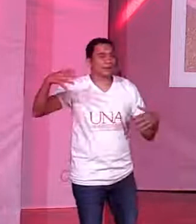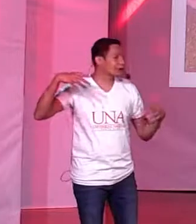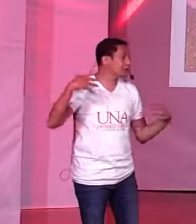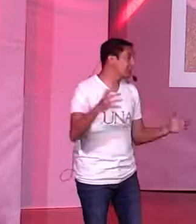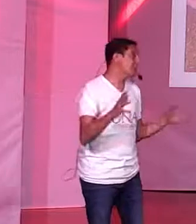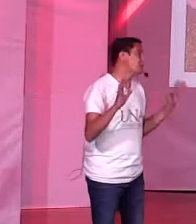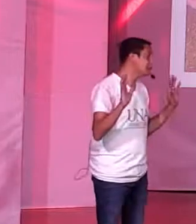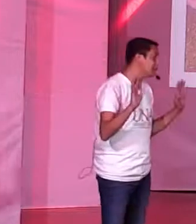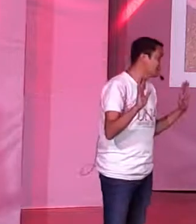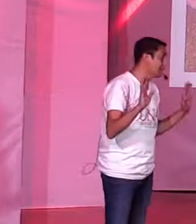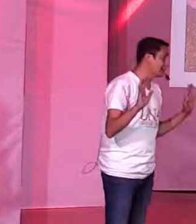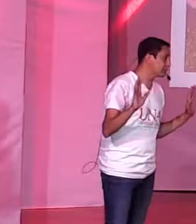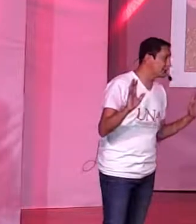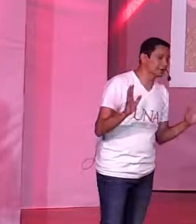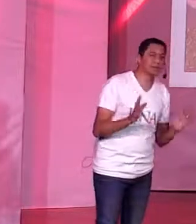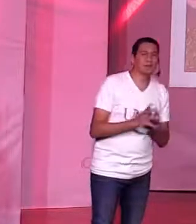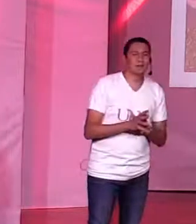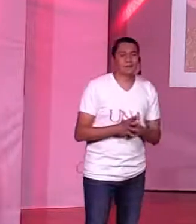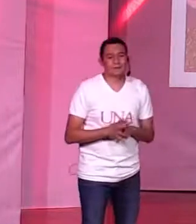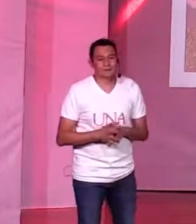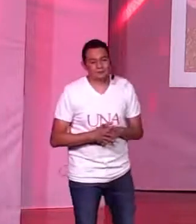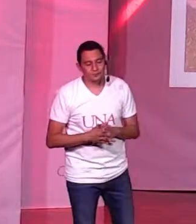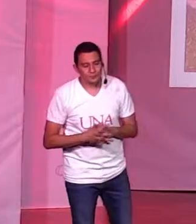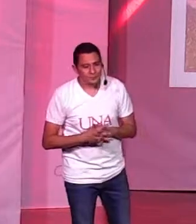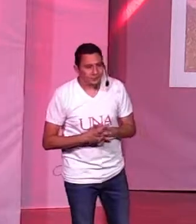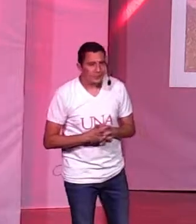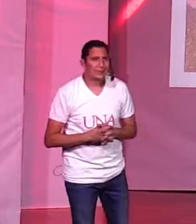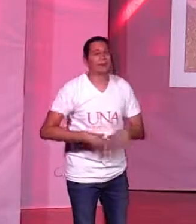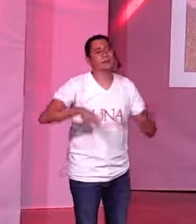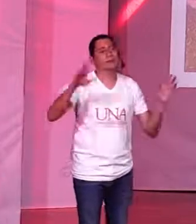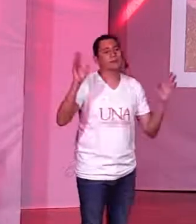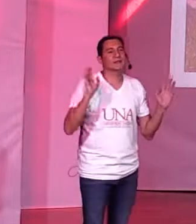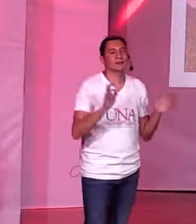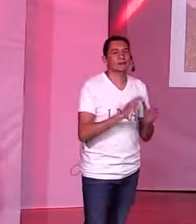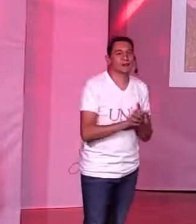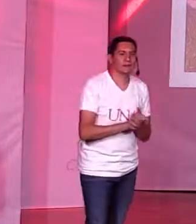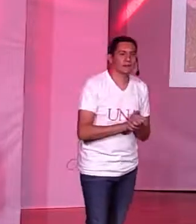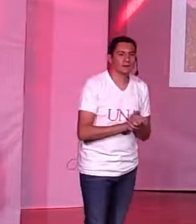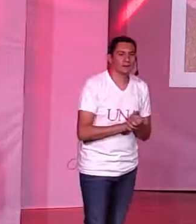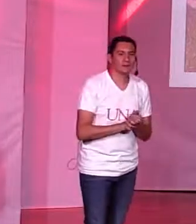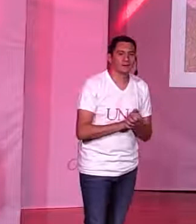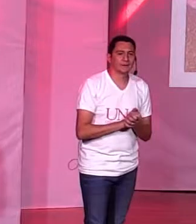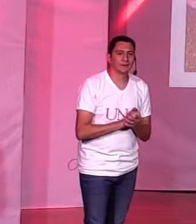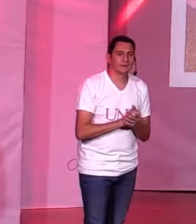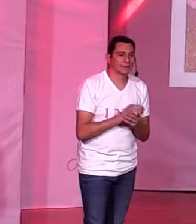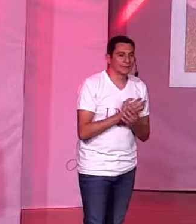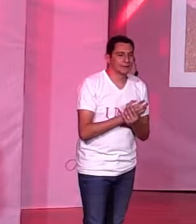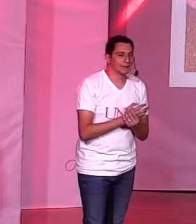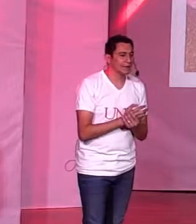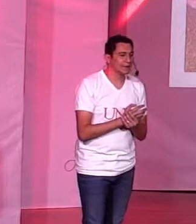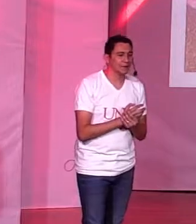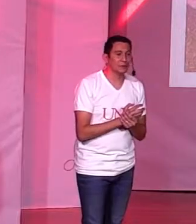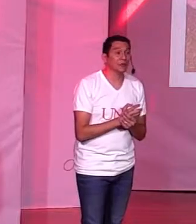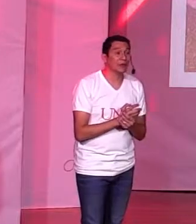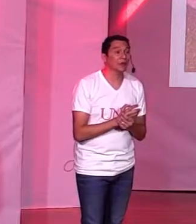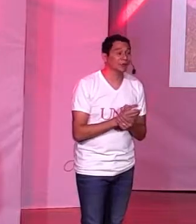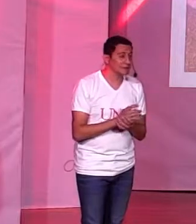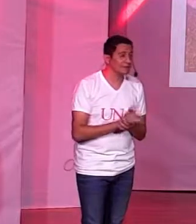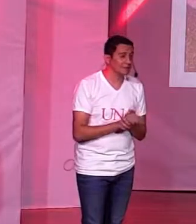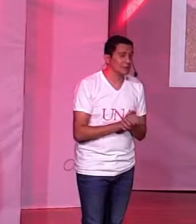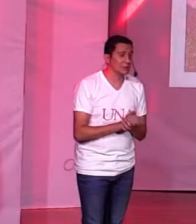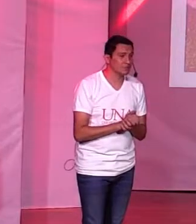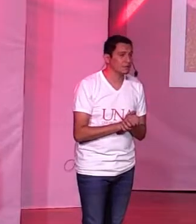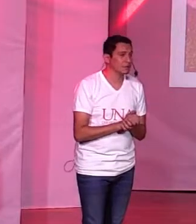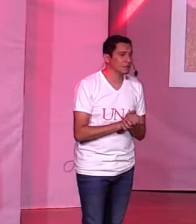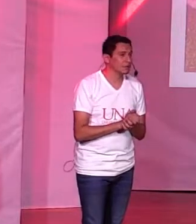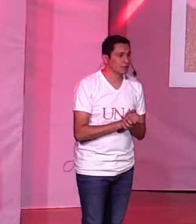vaya porque creo que es un premio bonito, ¿verdad? Para sí, ustedes. Sí, ¿quién no va a querer un premio, verdad? Claro que de sí. Más 10 de la una. Buenísimo, yo creo que ahora sí